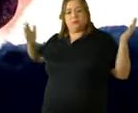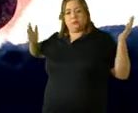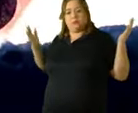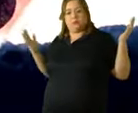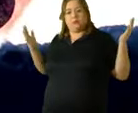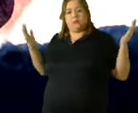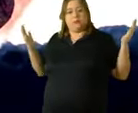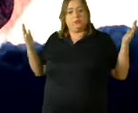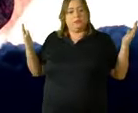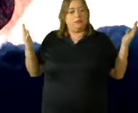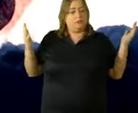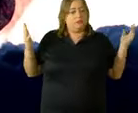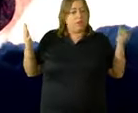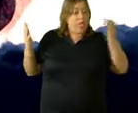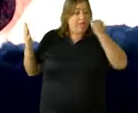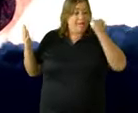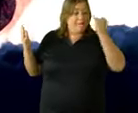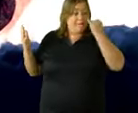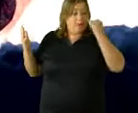Si hay alguien más,